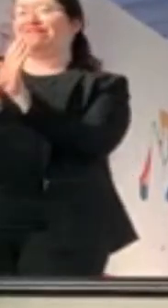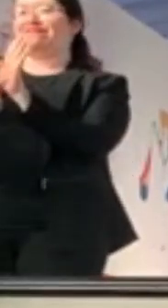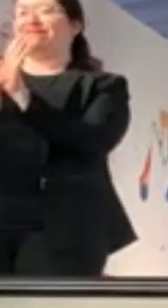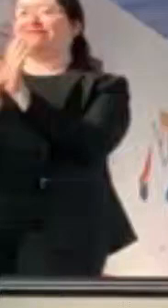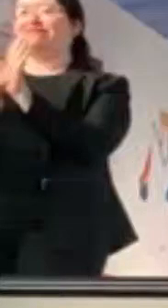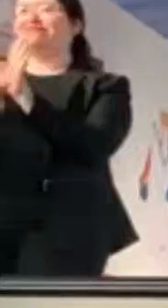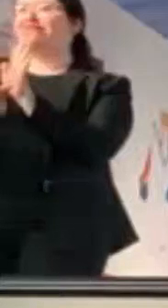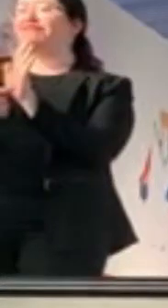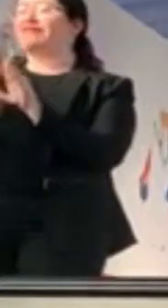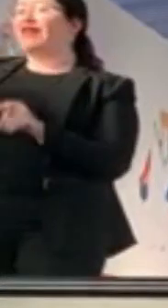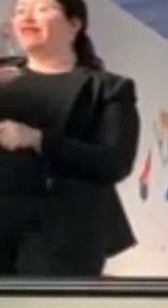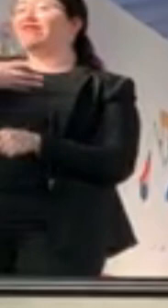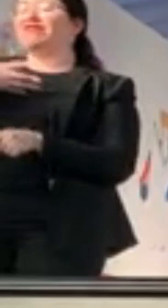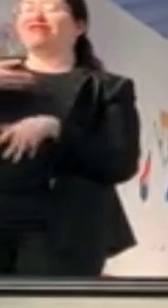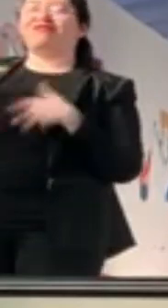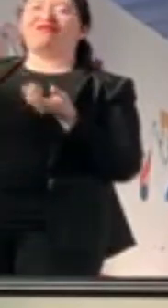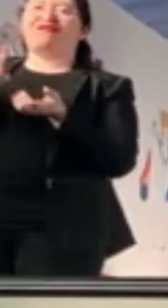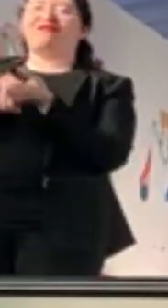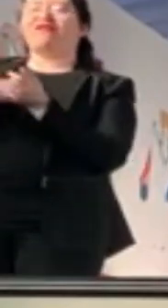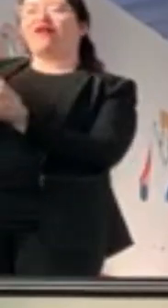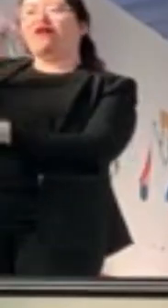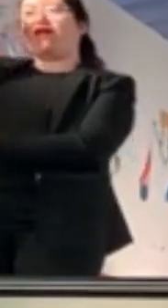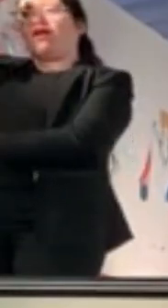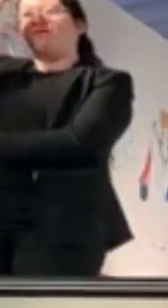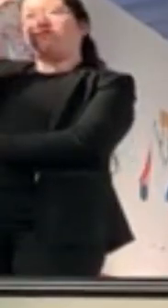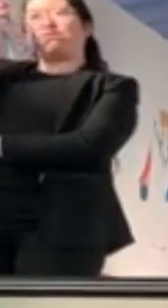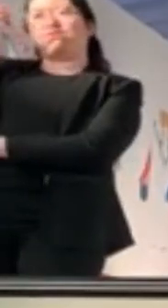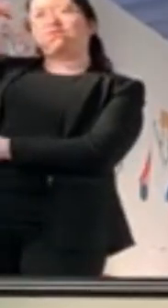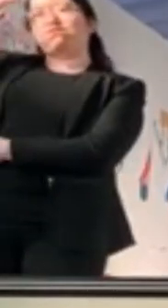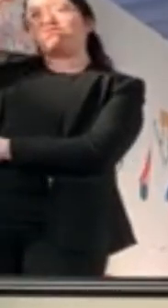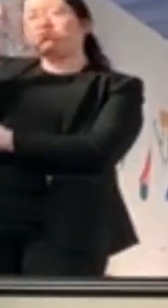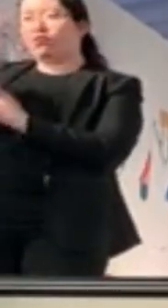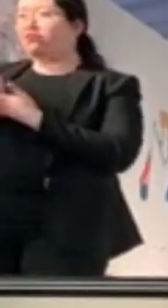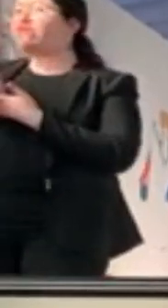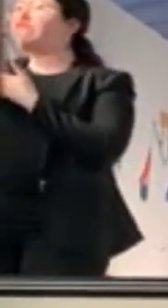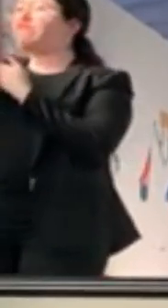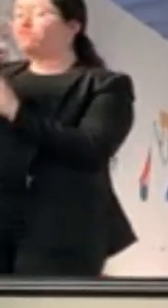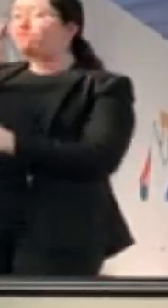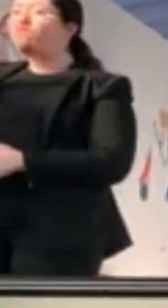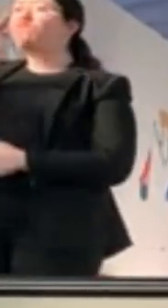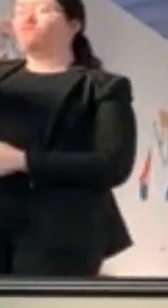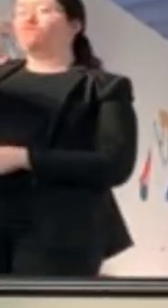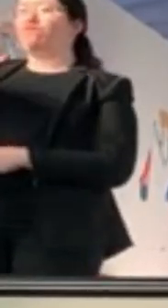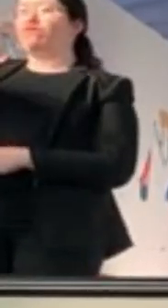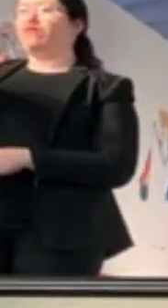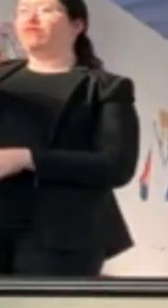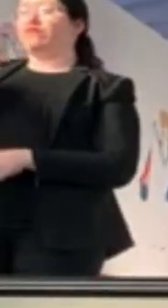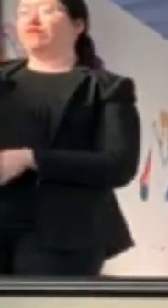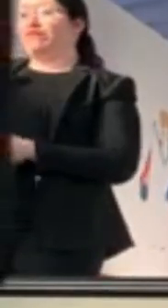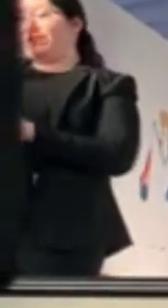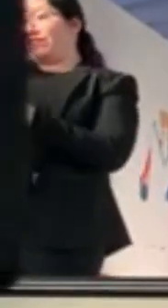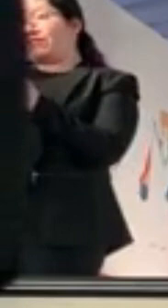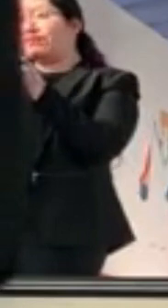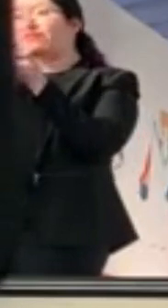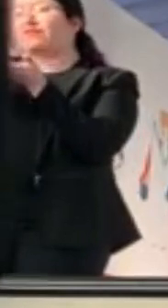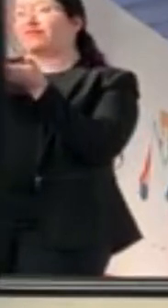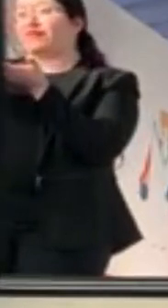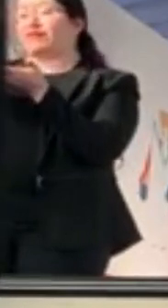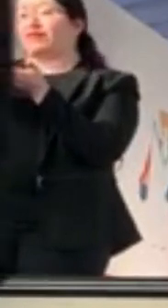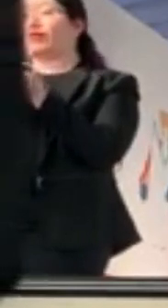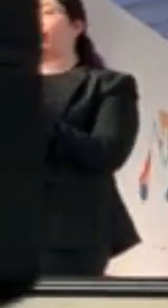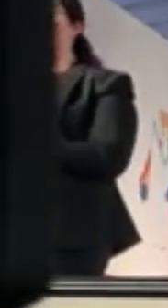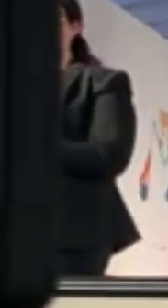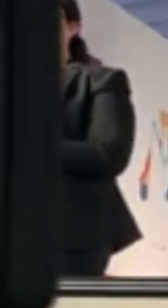una poderosa reflexión. Yo estoy convencido que no puede haber mujeres y